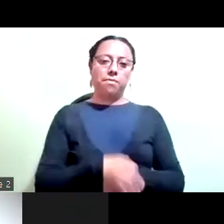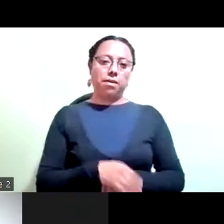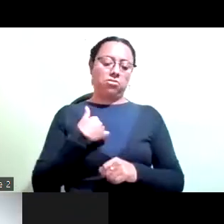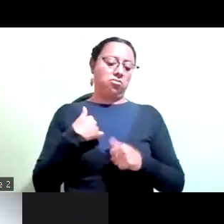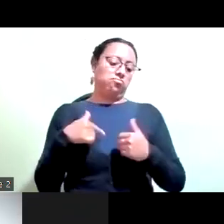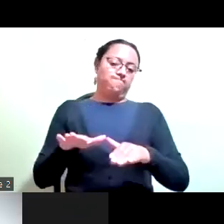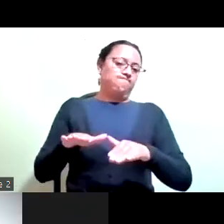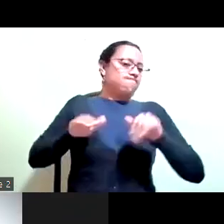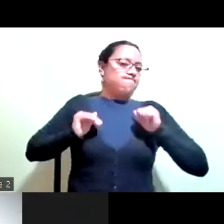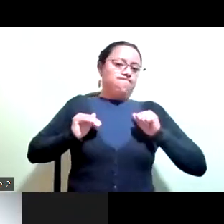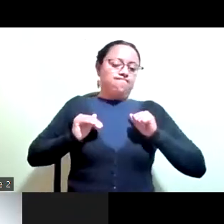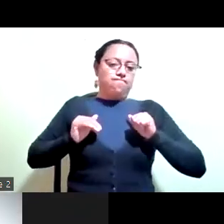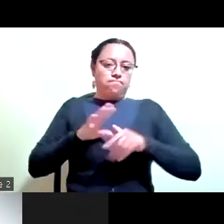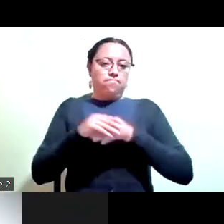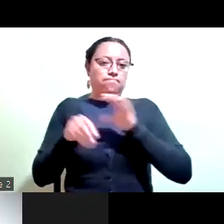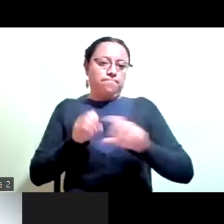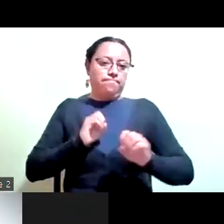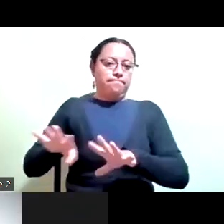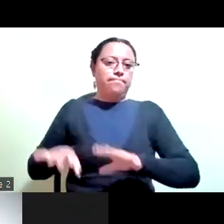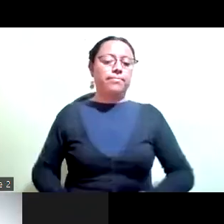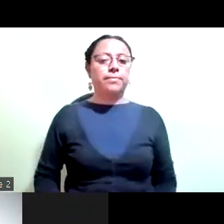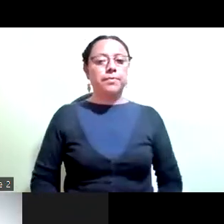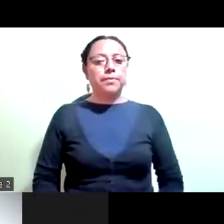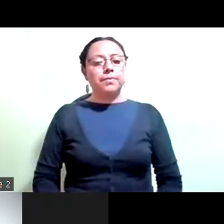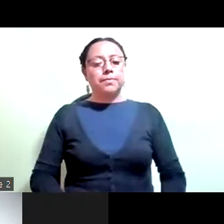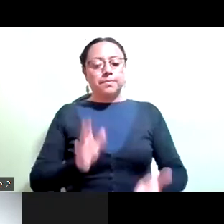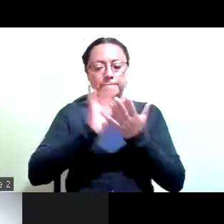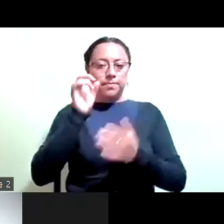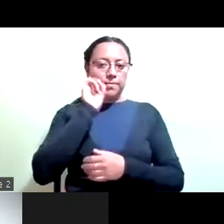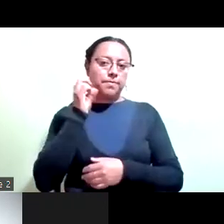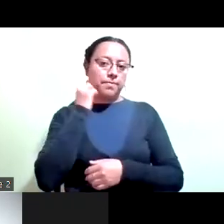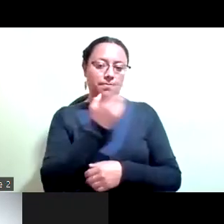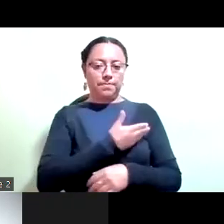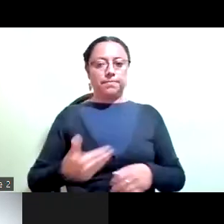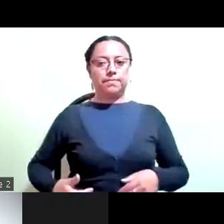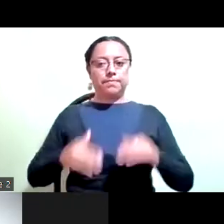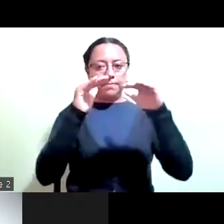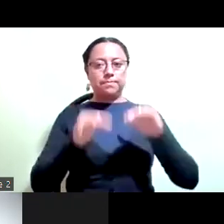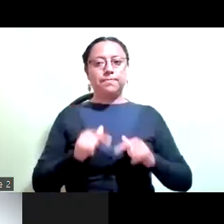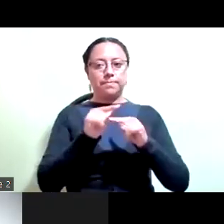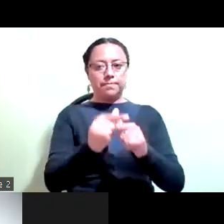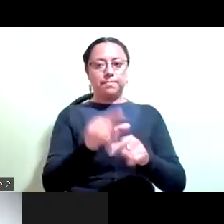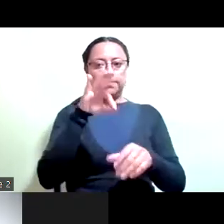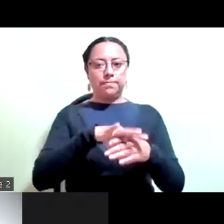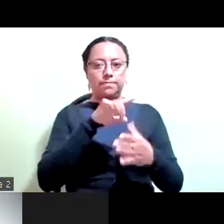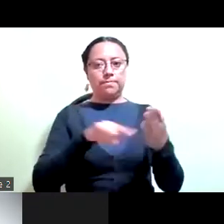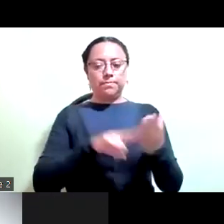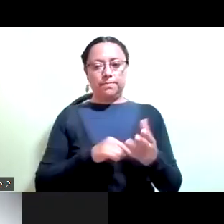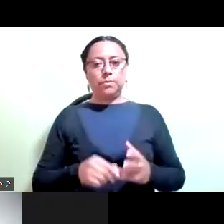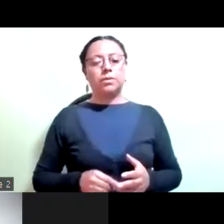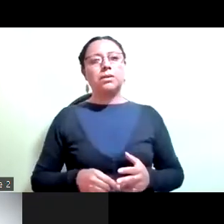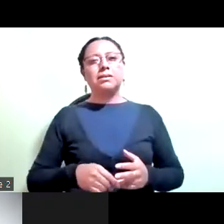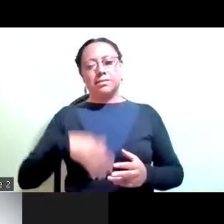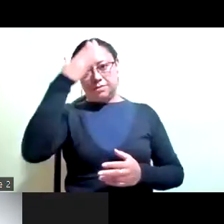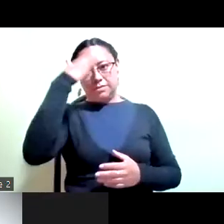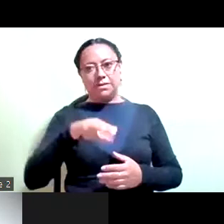absoluto. Gracias, diputada presidenta, y procedo, si usted gusta, a la votación. ¿Sabe qué, diputado? Qué